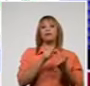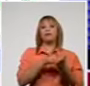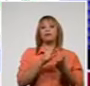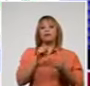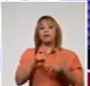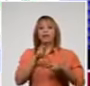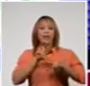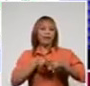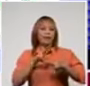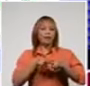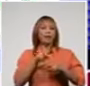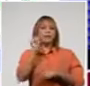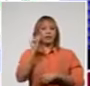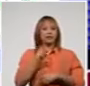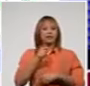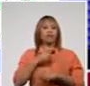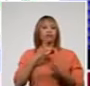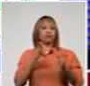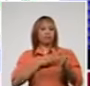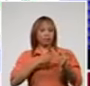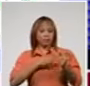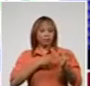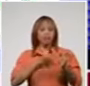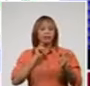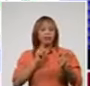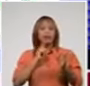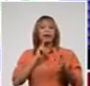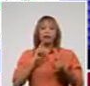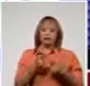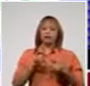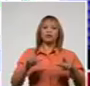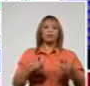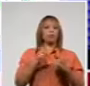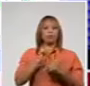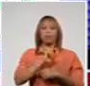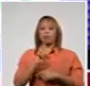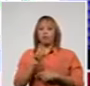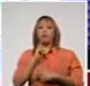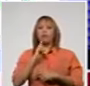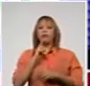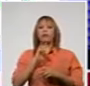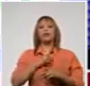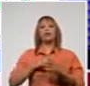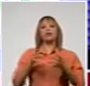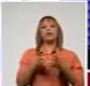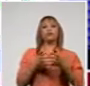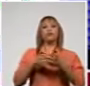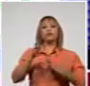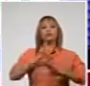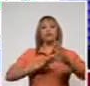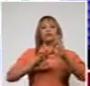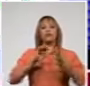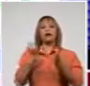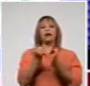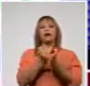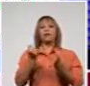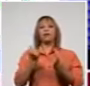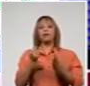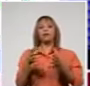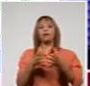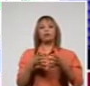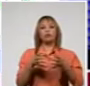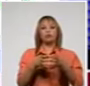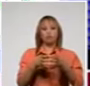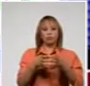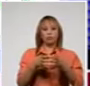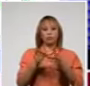para esas personas que insisten en incumplir las medidas orientadas por el Consejo de Defensa Provincial y que fueron aprobadas por el Grupo Temporal para